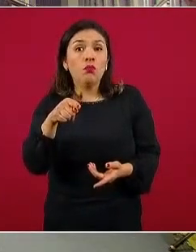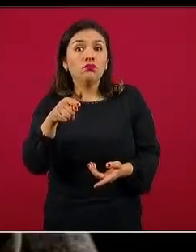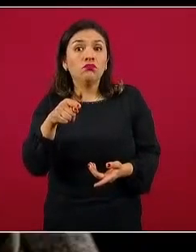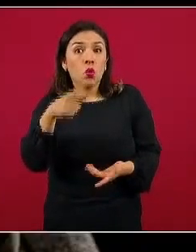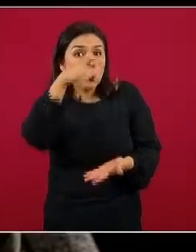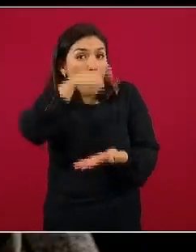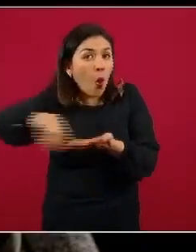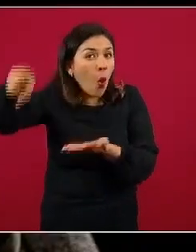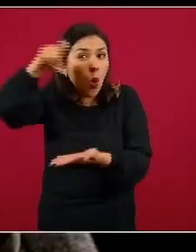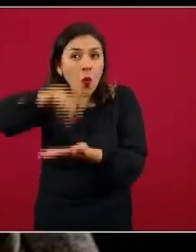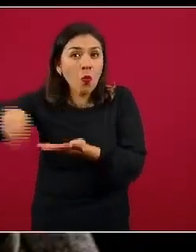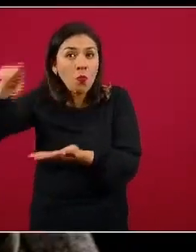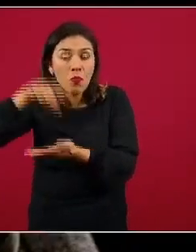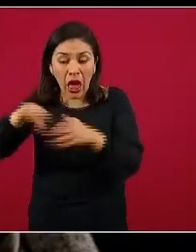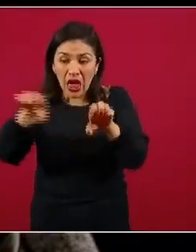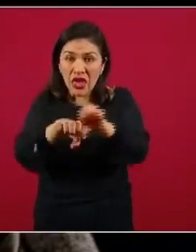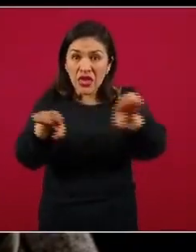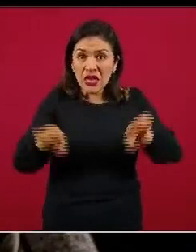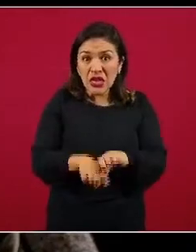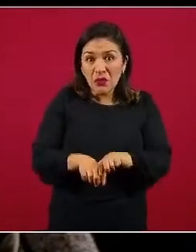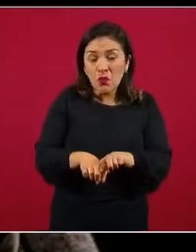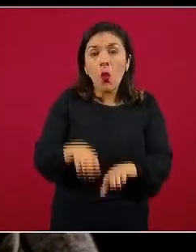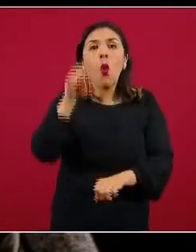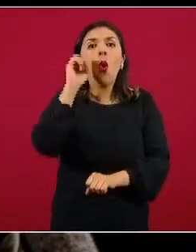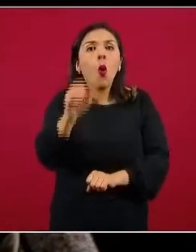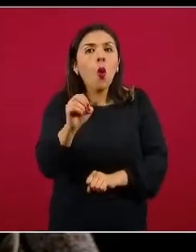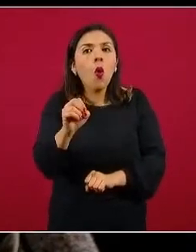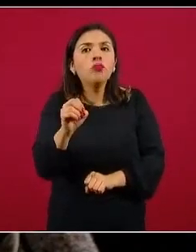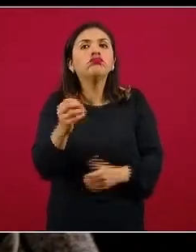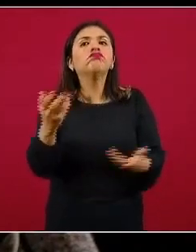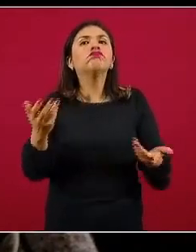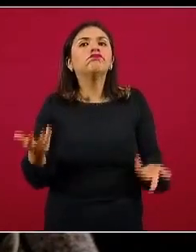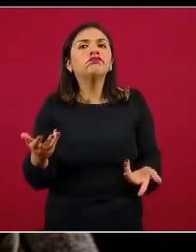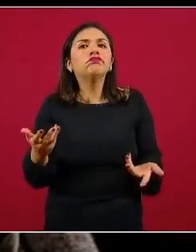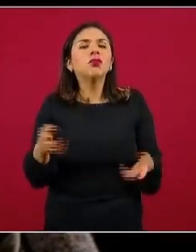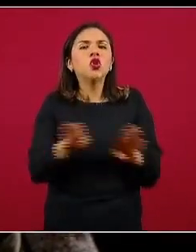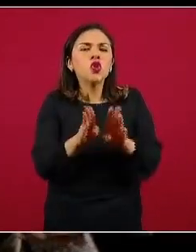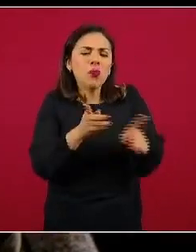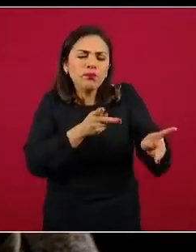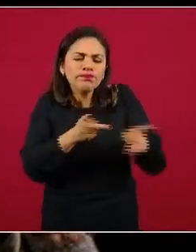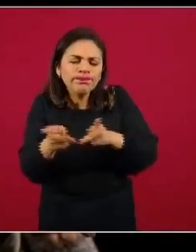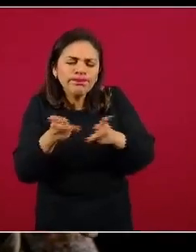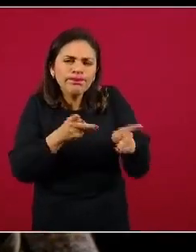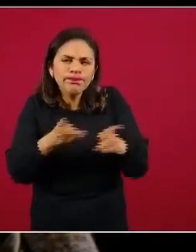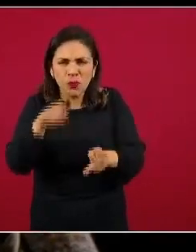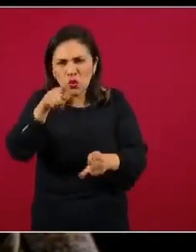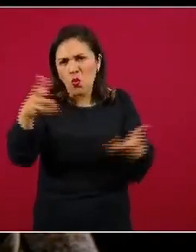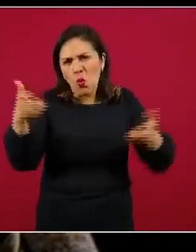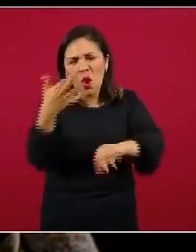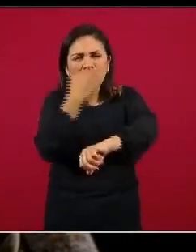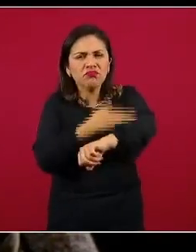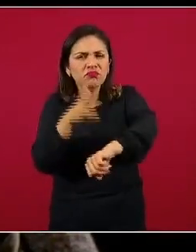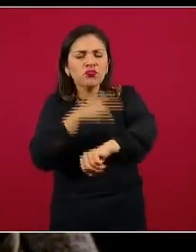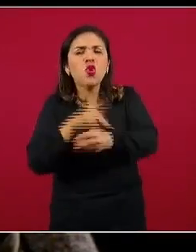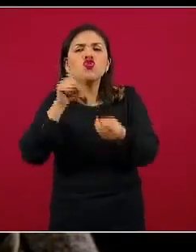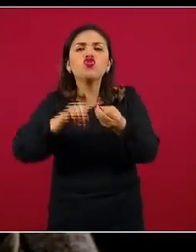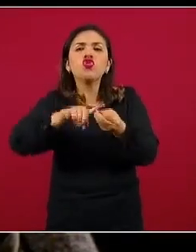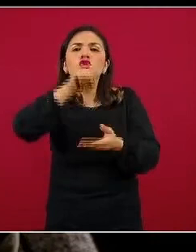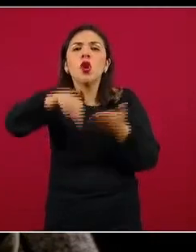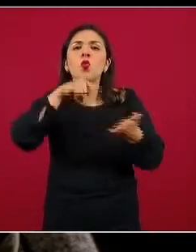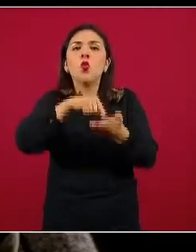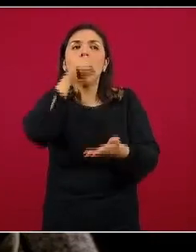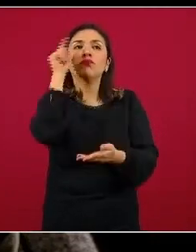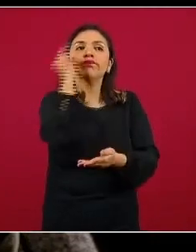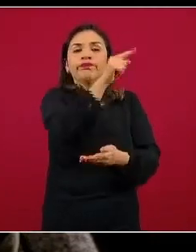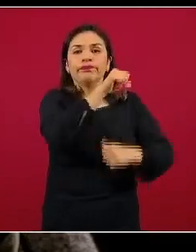van a comprar el equipo o lo van a ubicar de manera logística en un lugar para empezar a aplicar las dosis